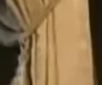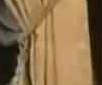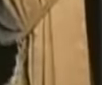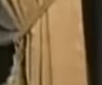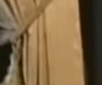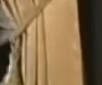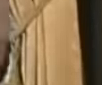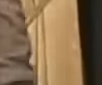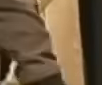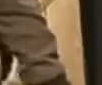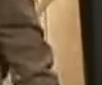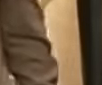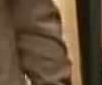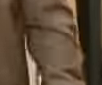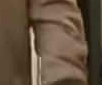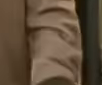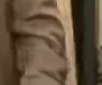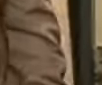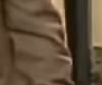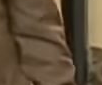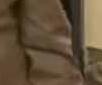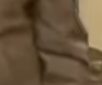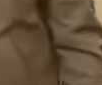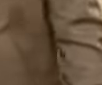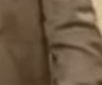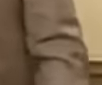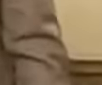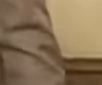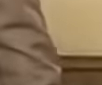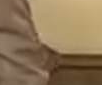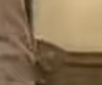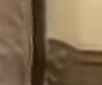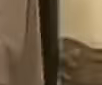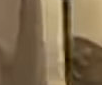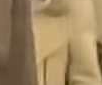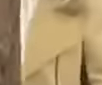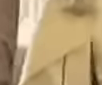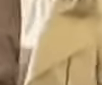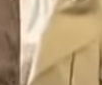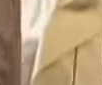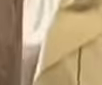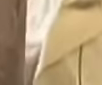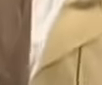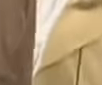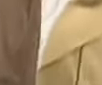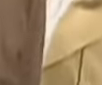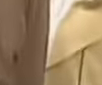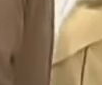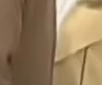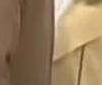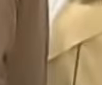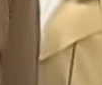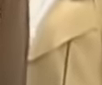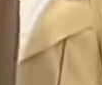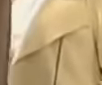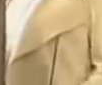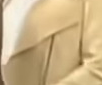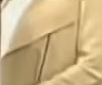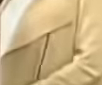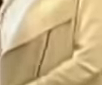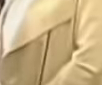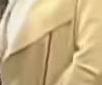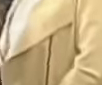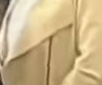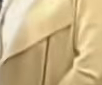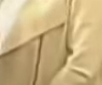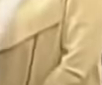Presente en el Salón Simón Bolívar del Palacio de Miraflores, Caracas, el ciudadano Nicolás Maduro